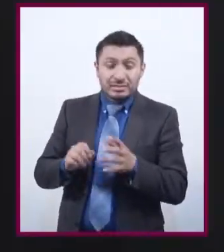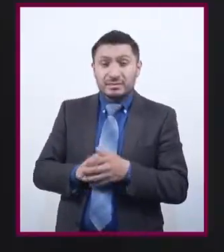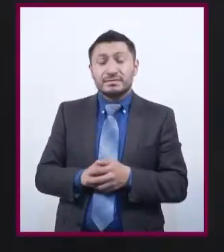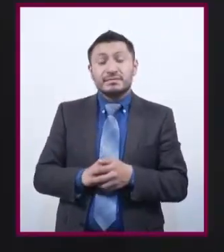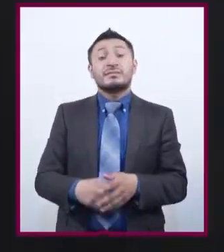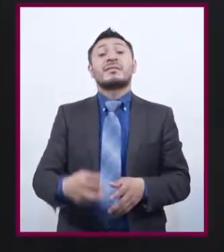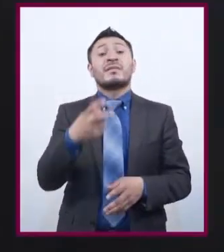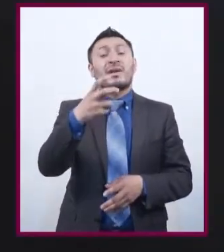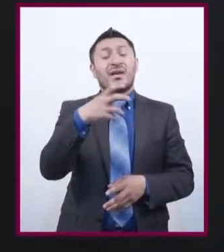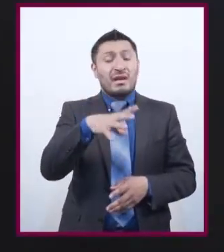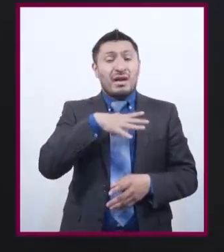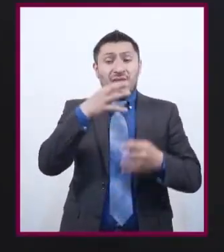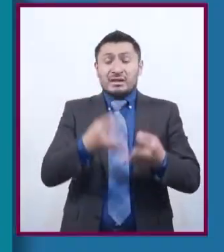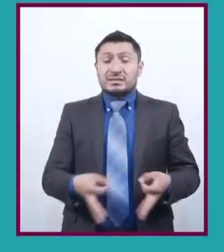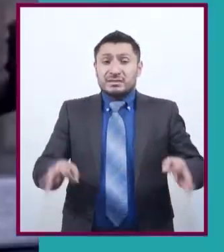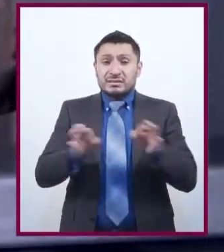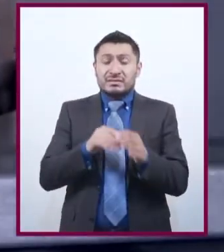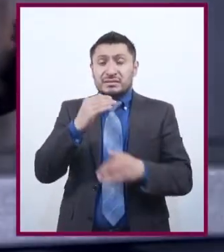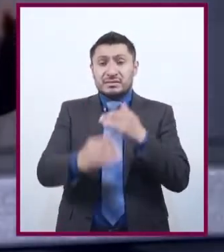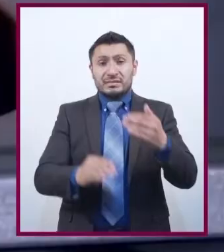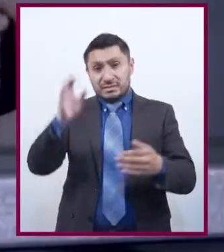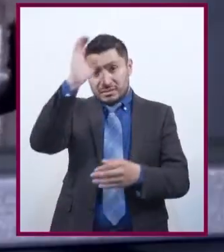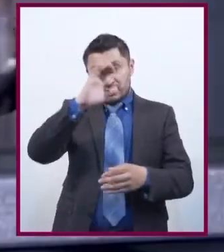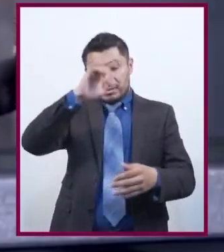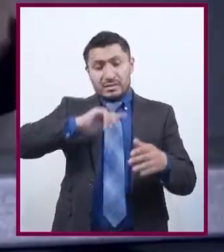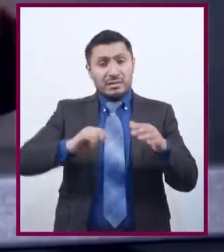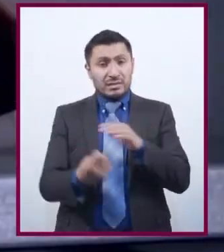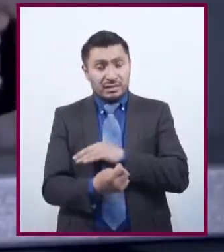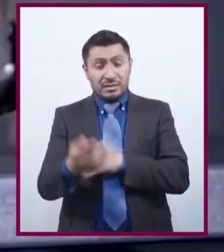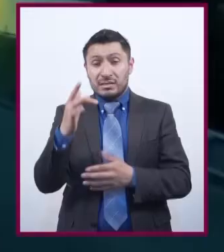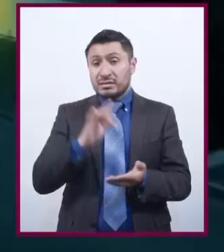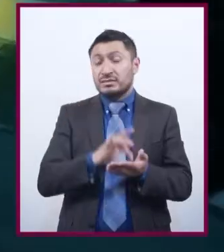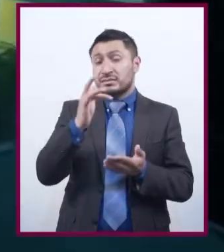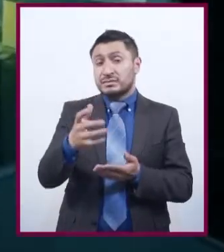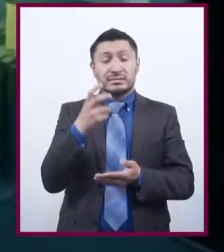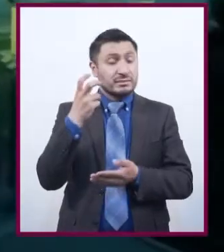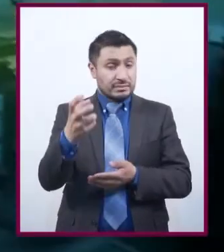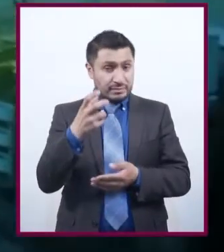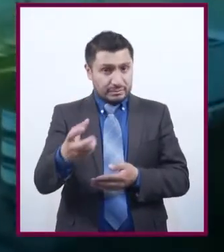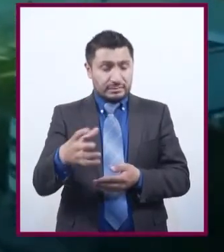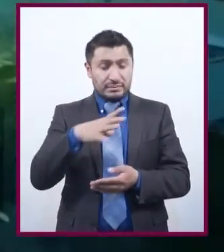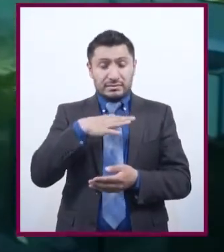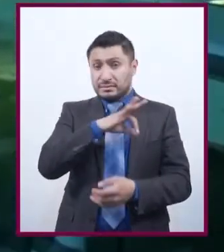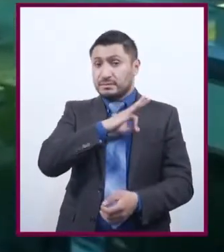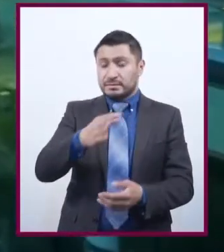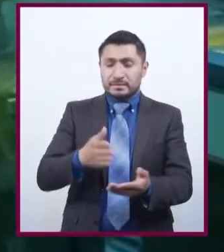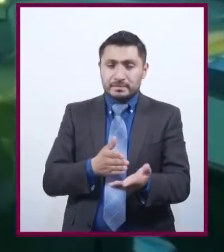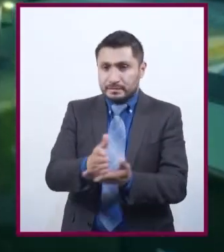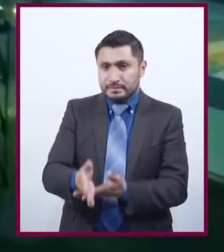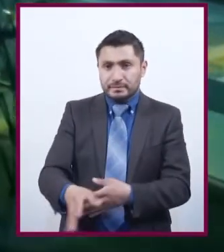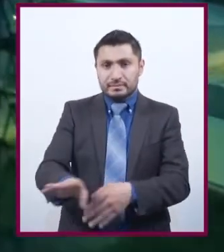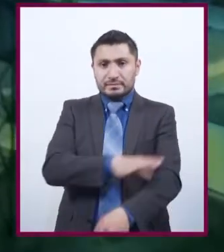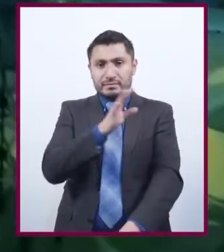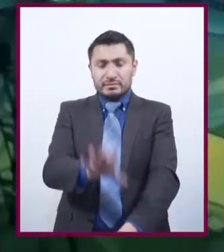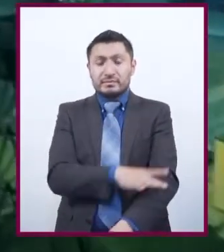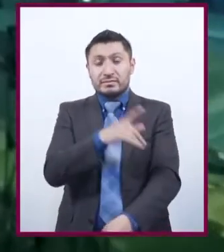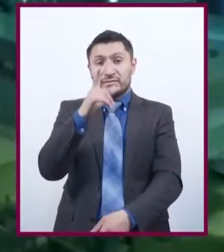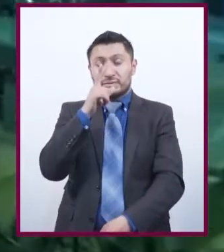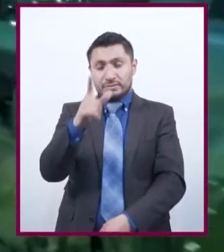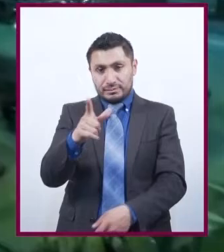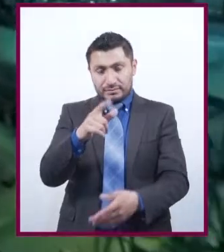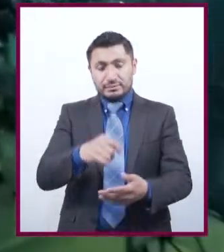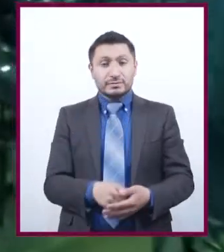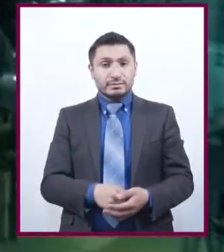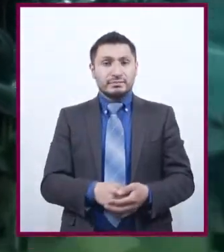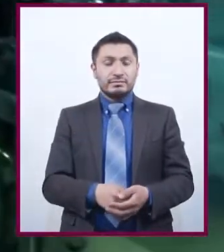20 en ella tuvieron lugar grandes avances científicos y tecnológicos gracias a los cuales fue posible acceder a la